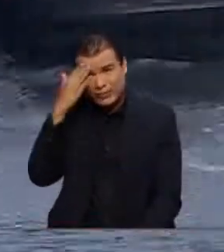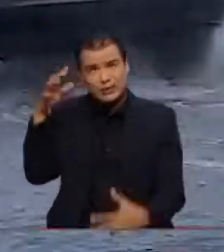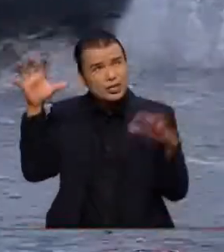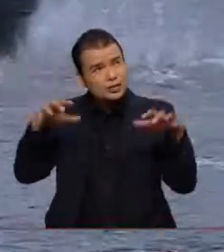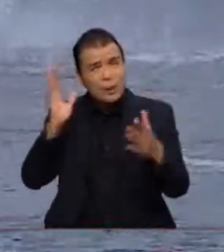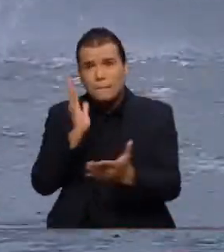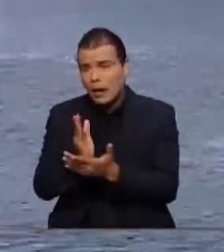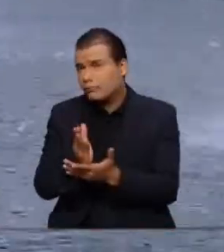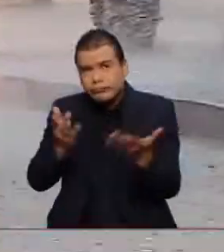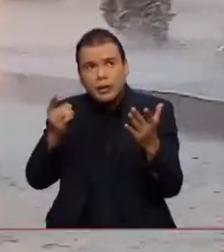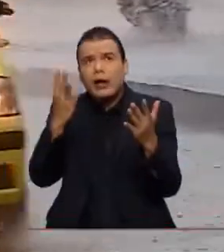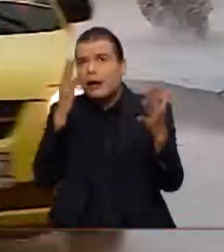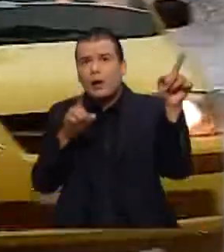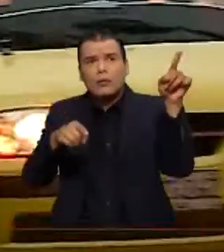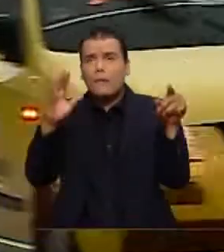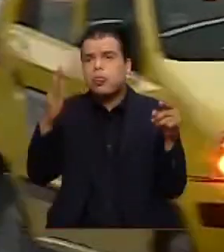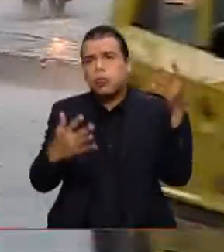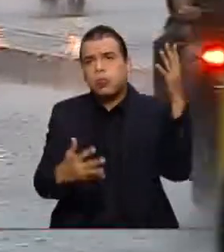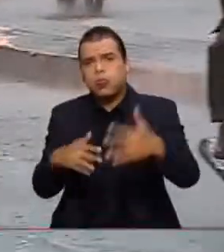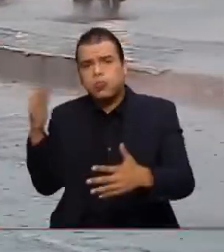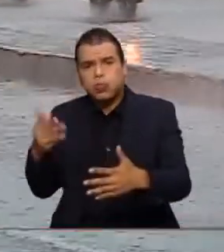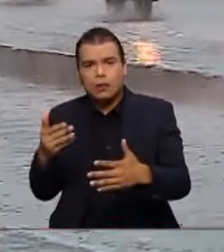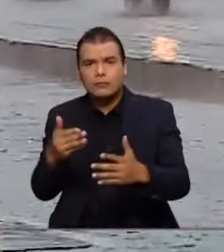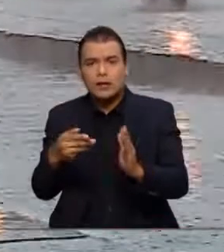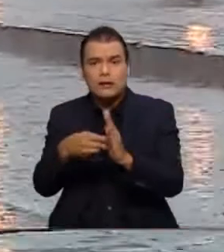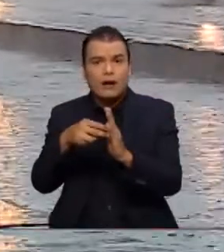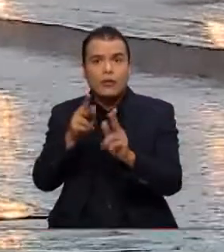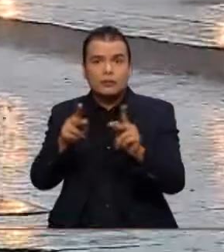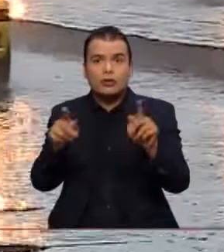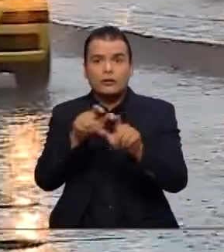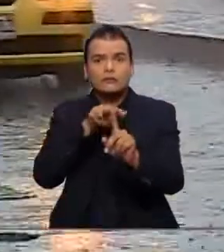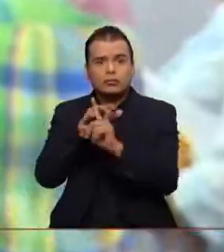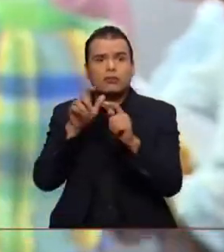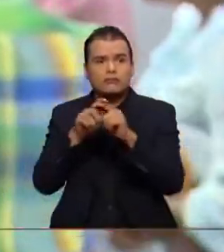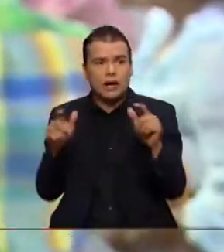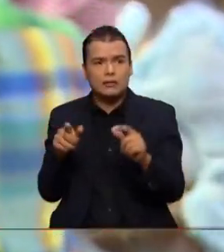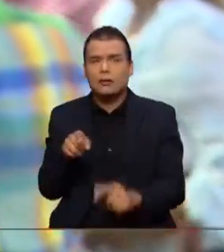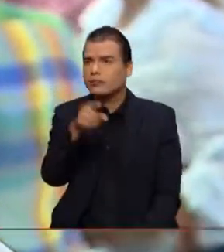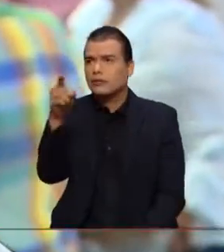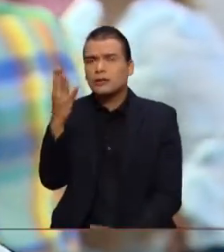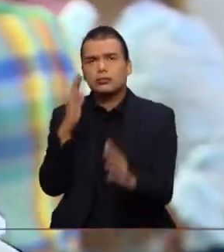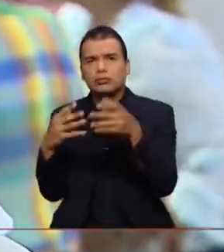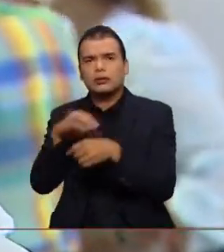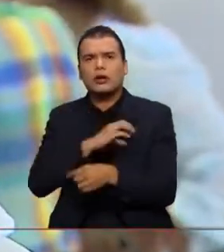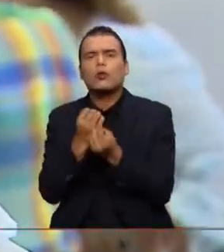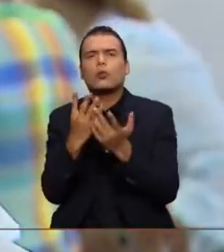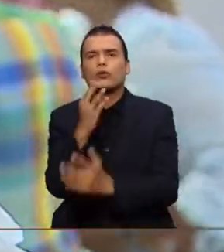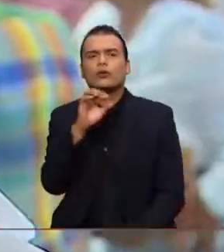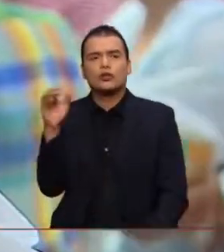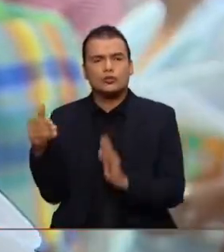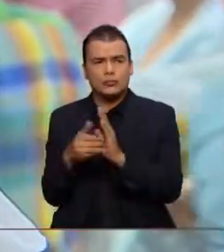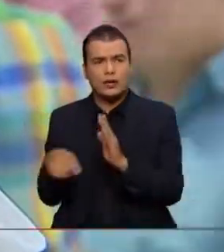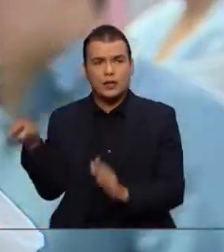derribadas por los fuertes vientos, representando un riesgo para la población. 400.000 árboles que hay en Cali que no se le ha hecho un